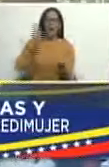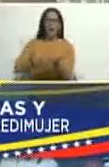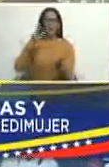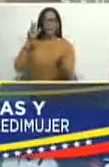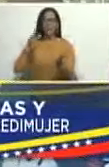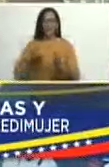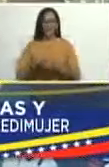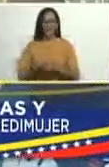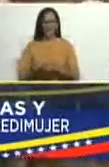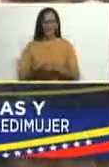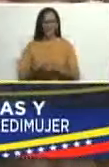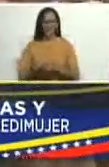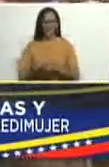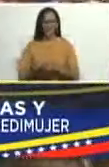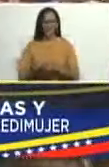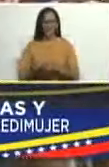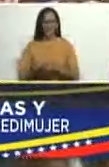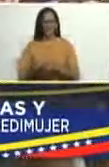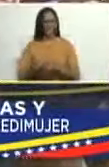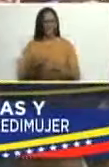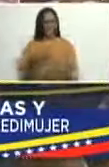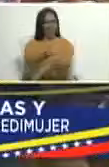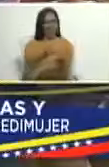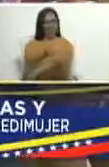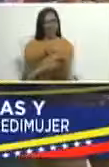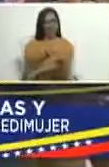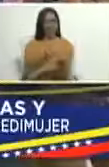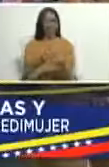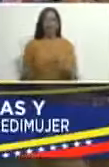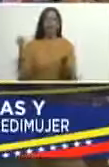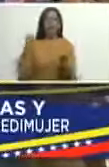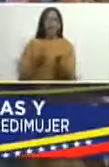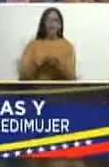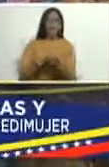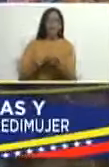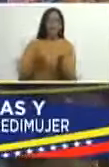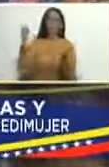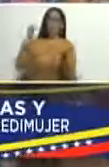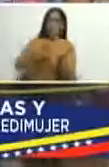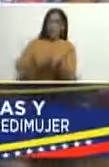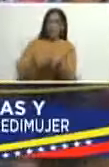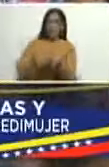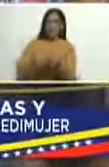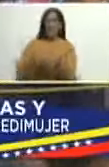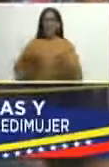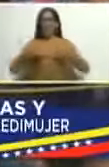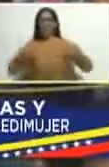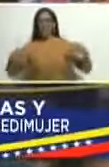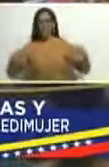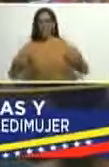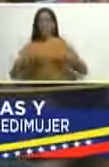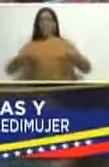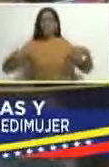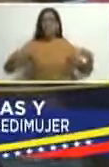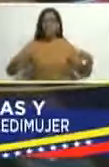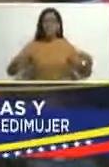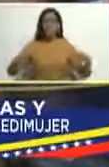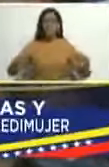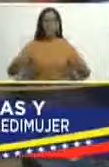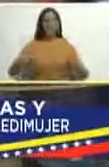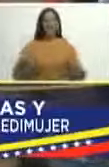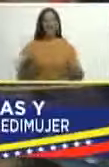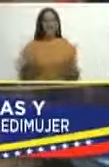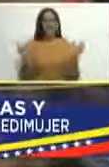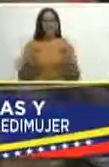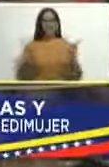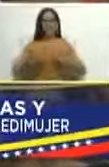¡Aprobada! De la calle al WhatsApp, del WhatsApp a las redes, de las redes a los